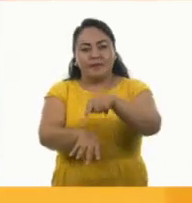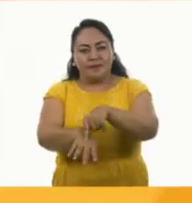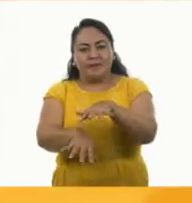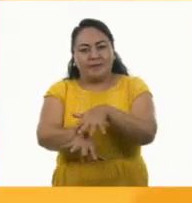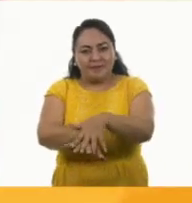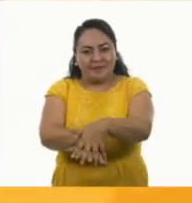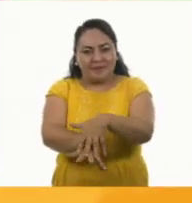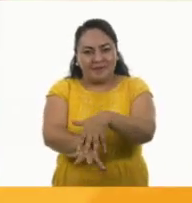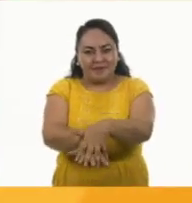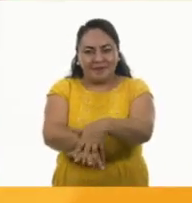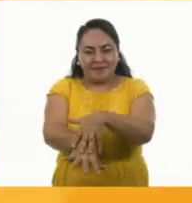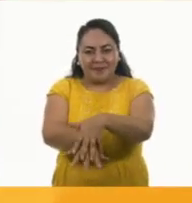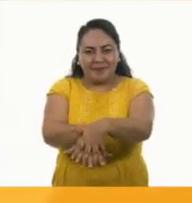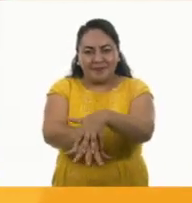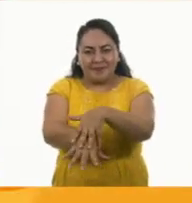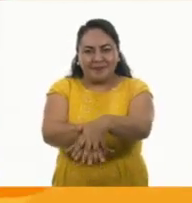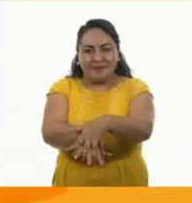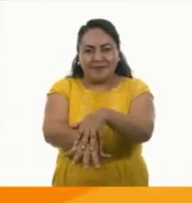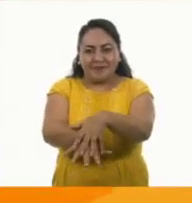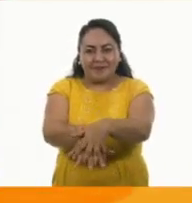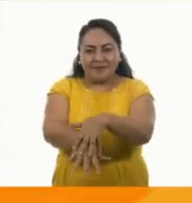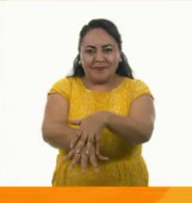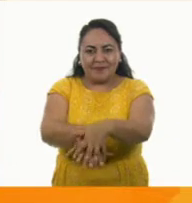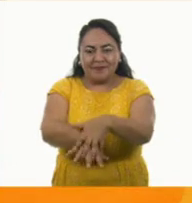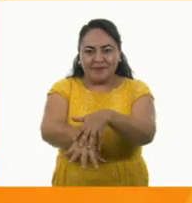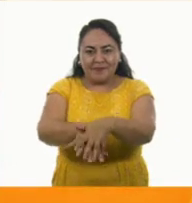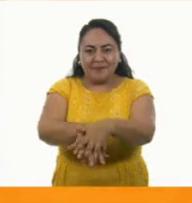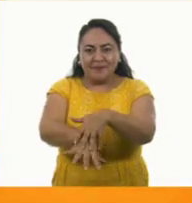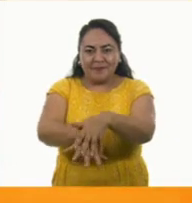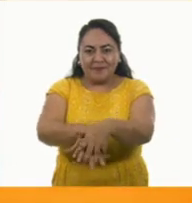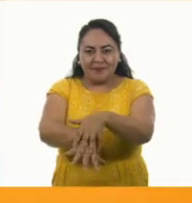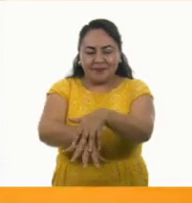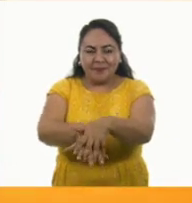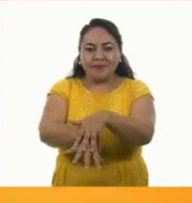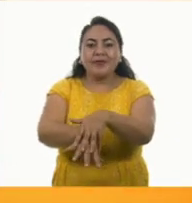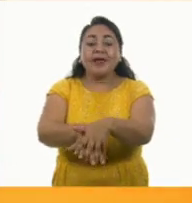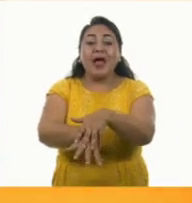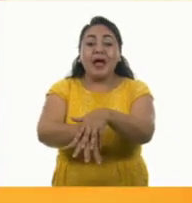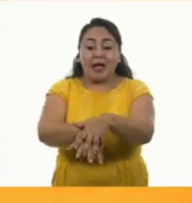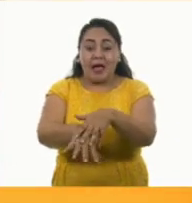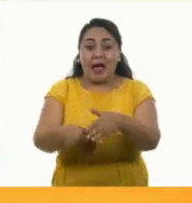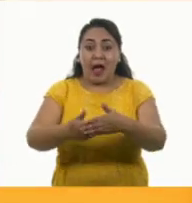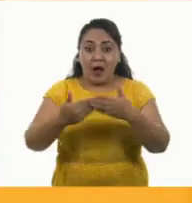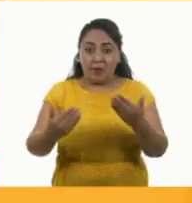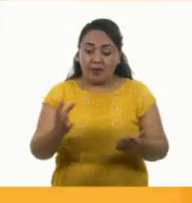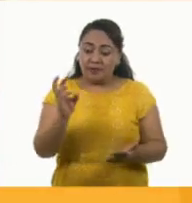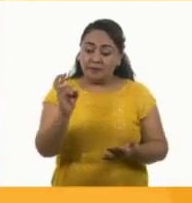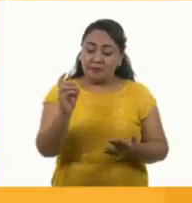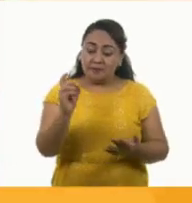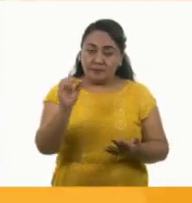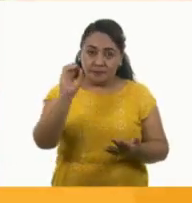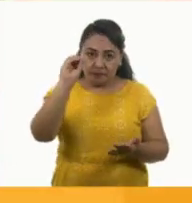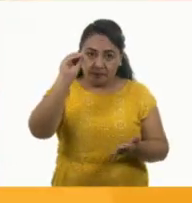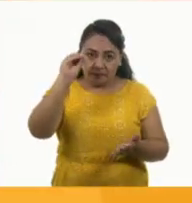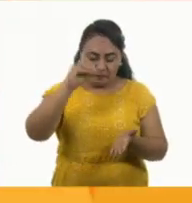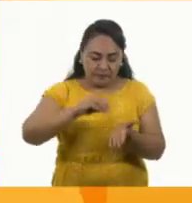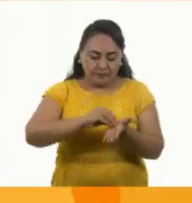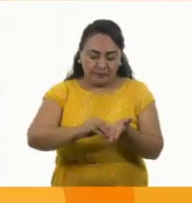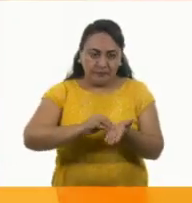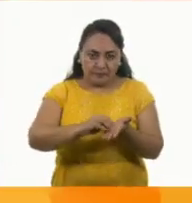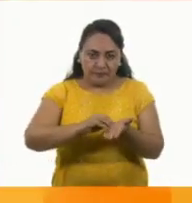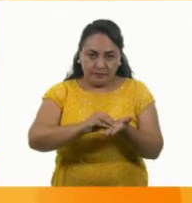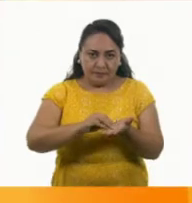la otra mano. Frota los dedos. Ahora haz como que rasguñas la palma de tus manos para lavar tus